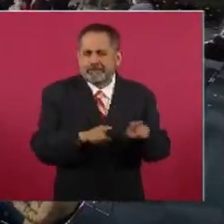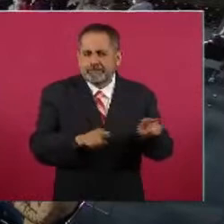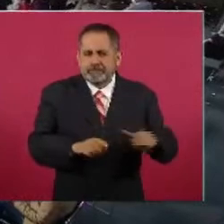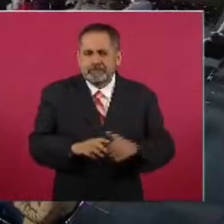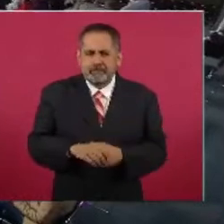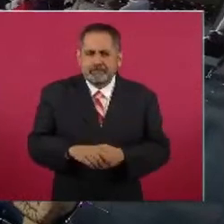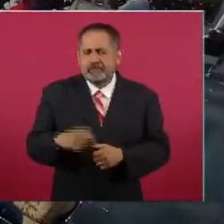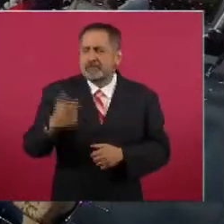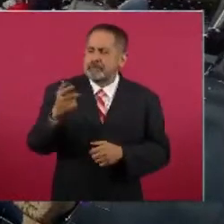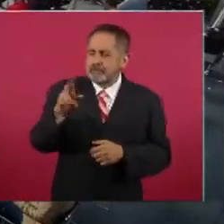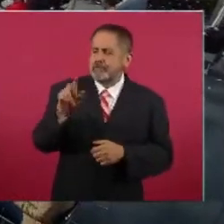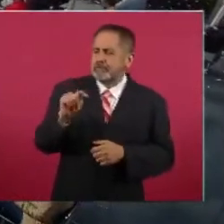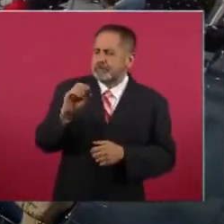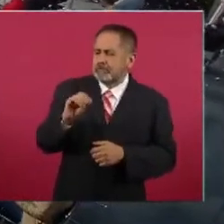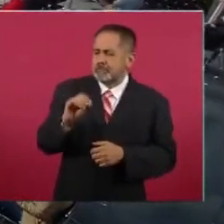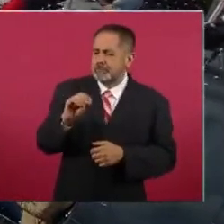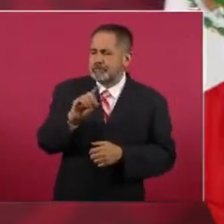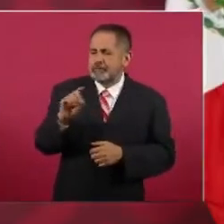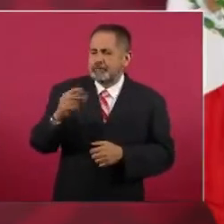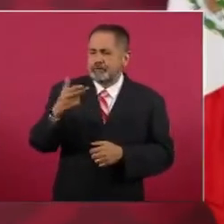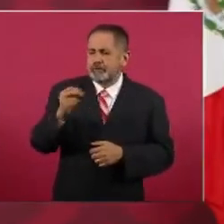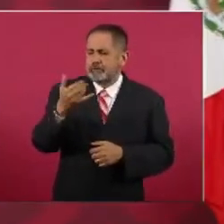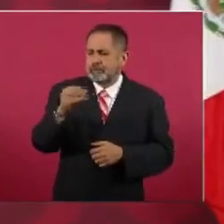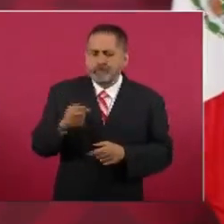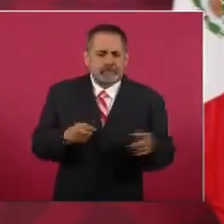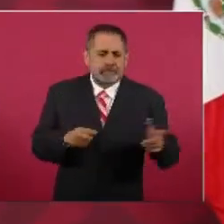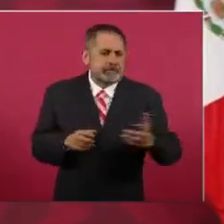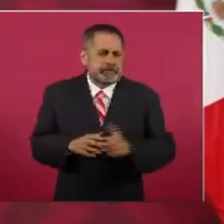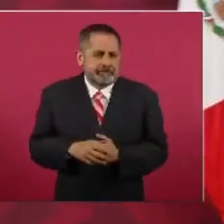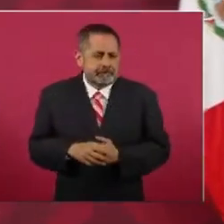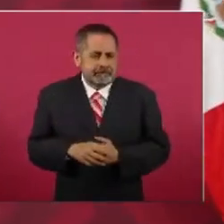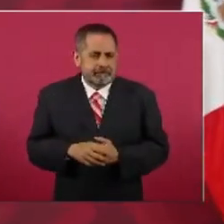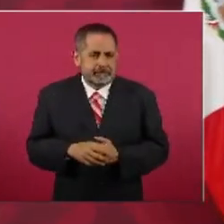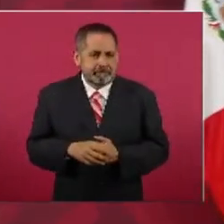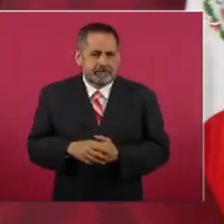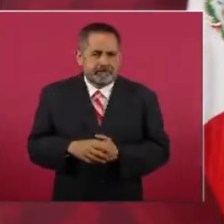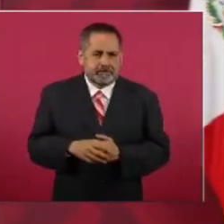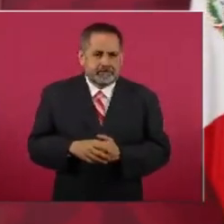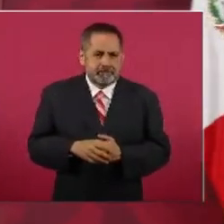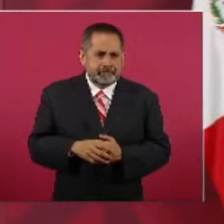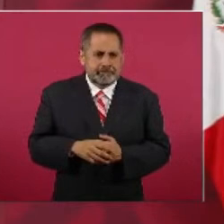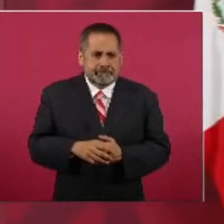un saludo cuando empezaba